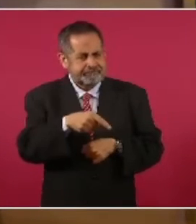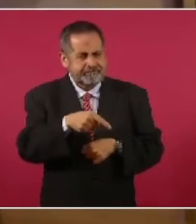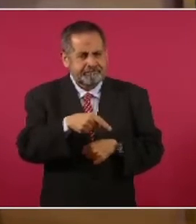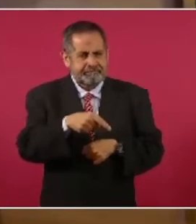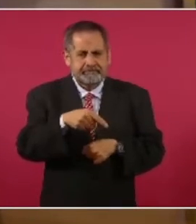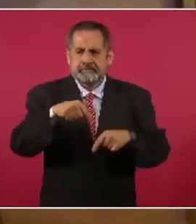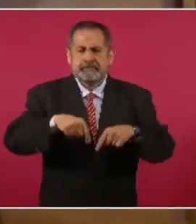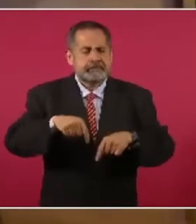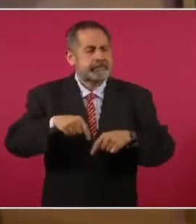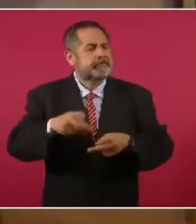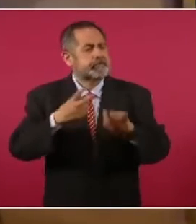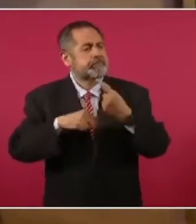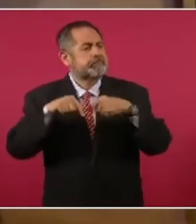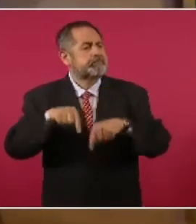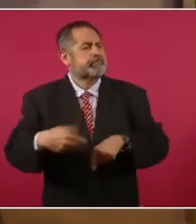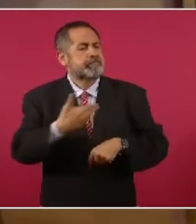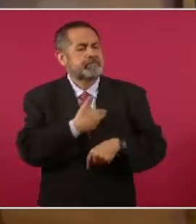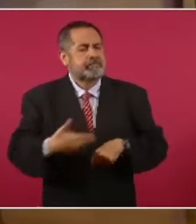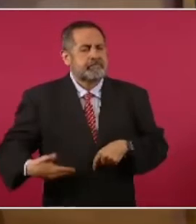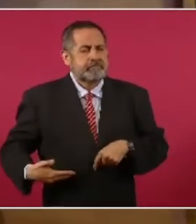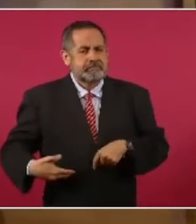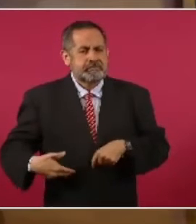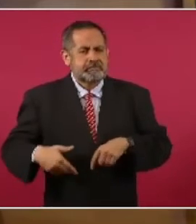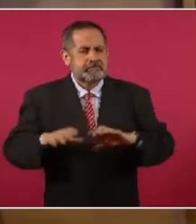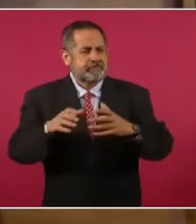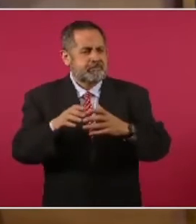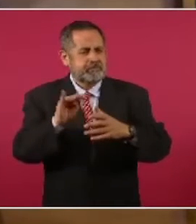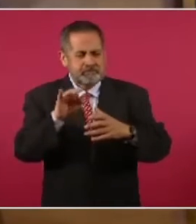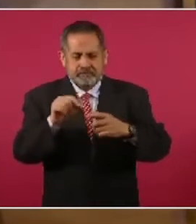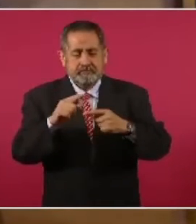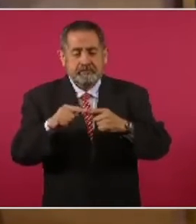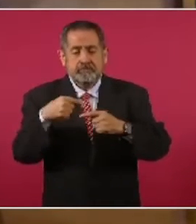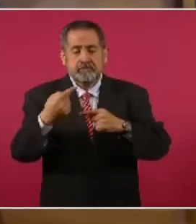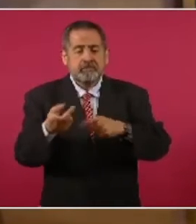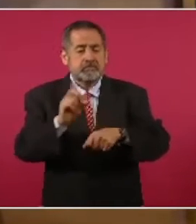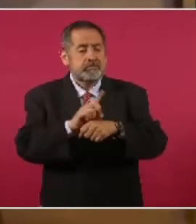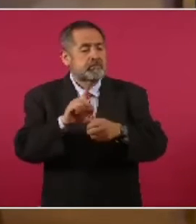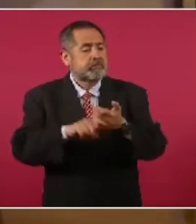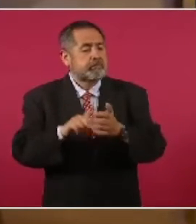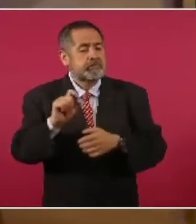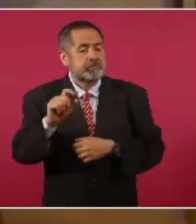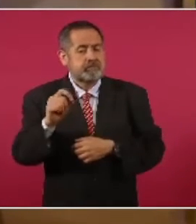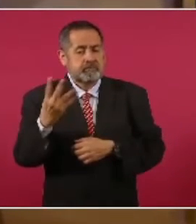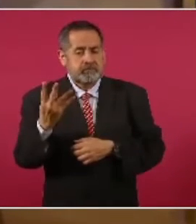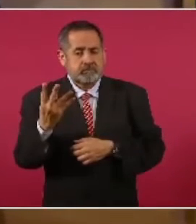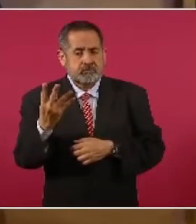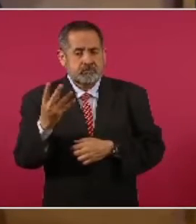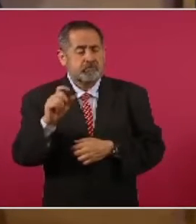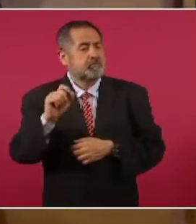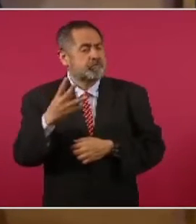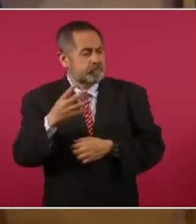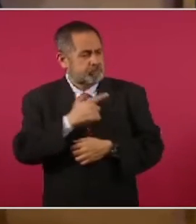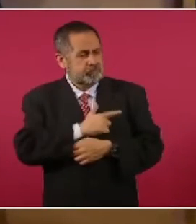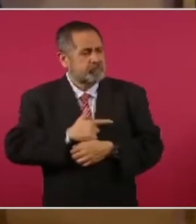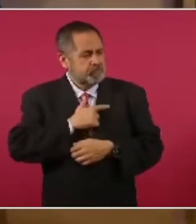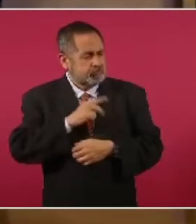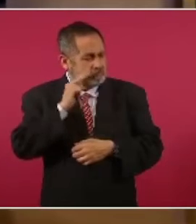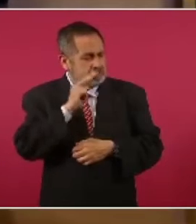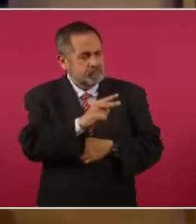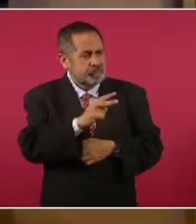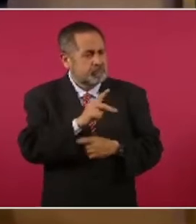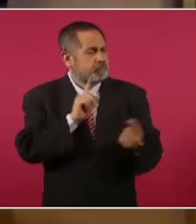está aquí el presidente Boric, pero el 24 me gustaría que